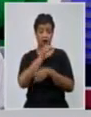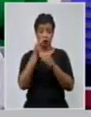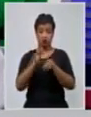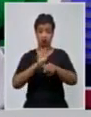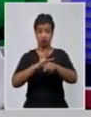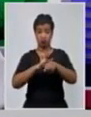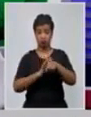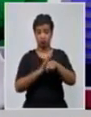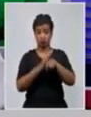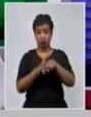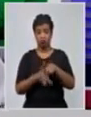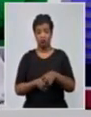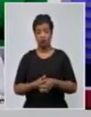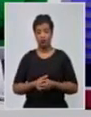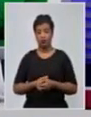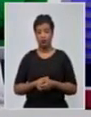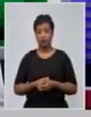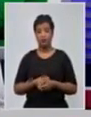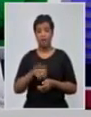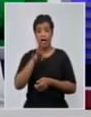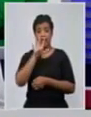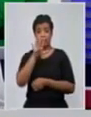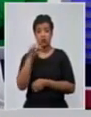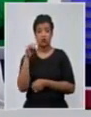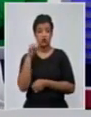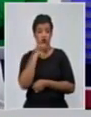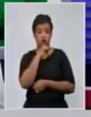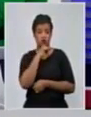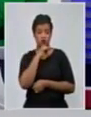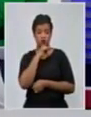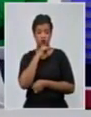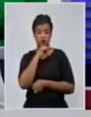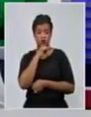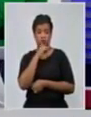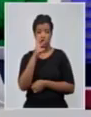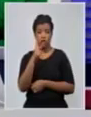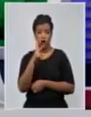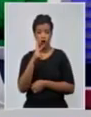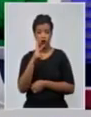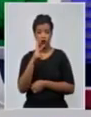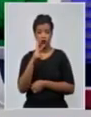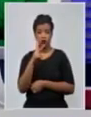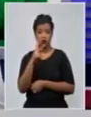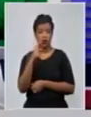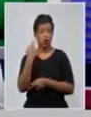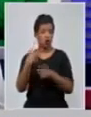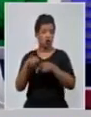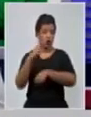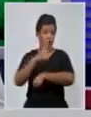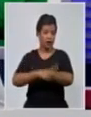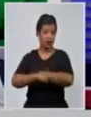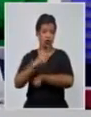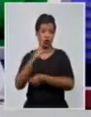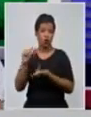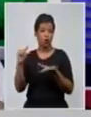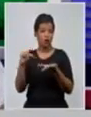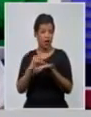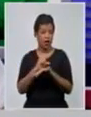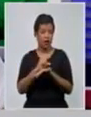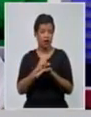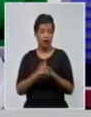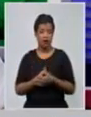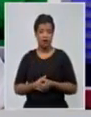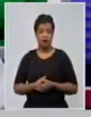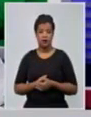ayer, 5 son rusos, 2 checos, 2 congoleses, 2 guyaneses,